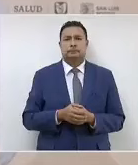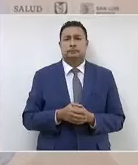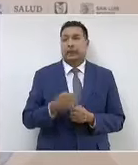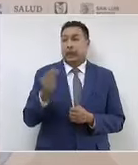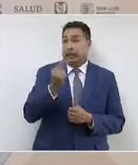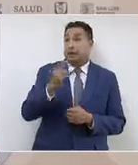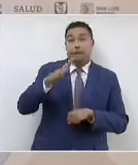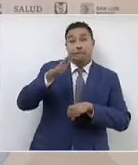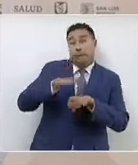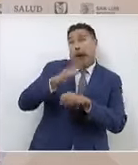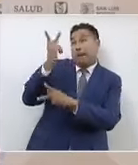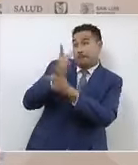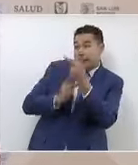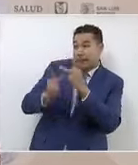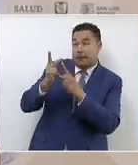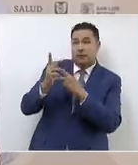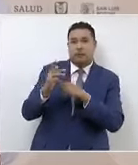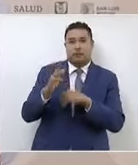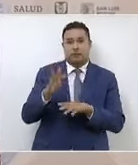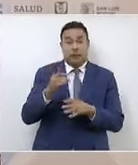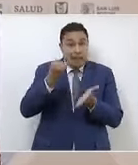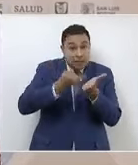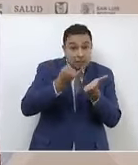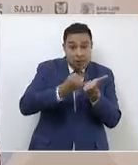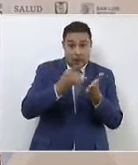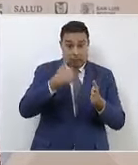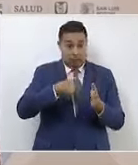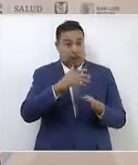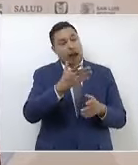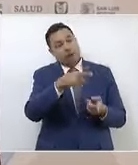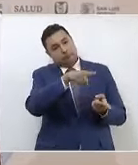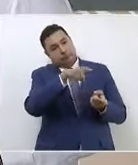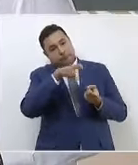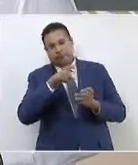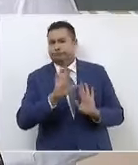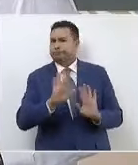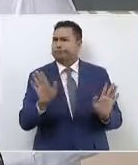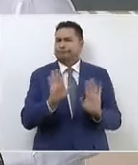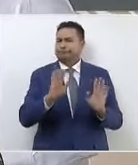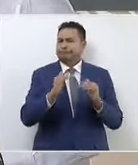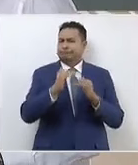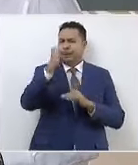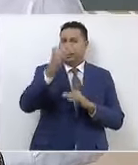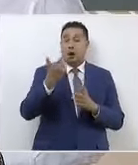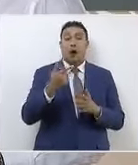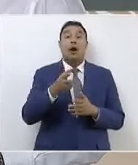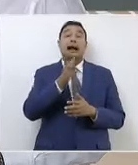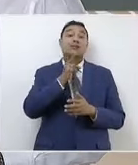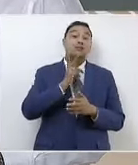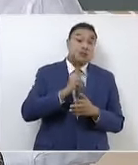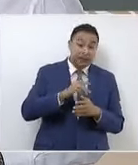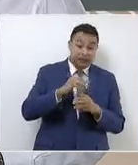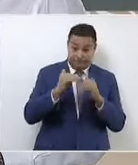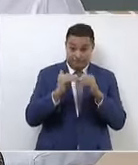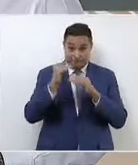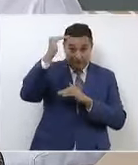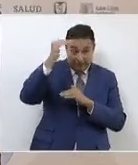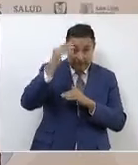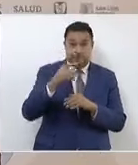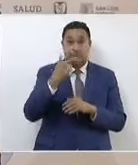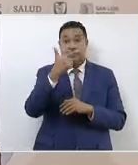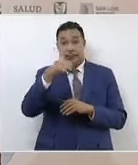incrementar la deuda, no hemos aumentado los impuestos, no ha aumentado el precio de las gasolinas, ni del